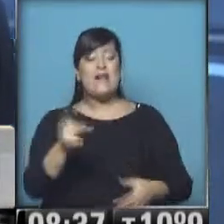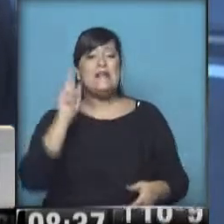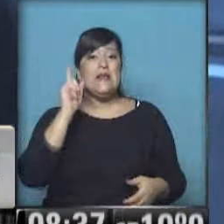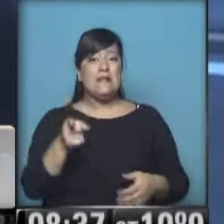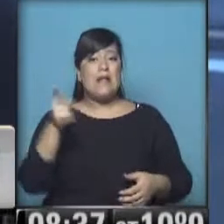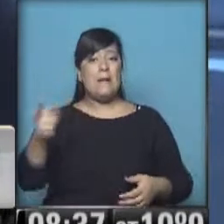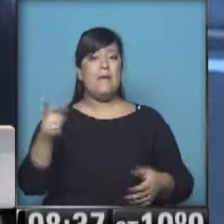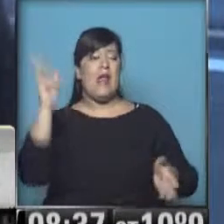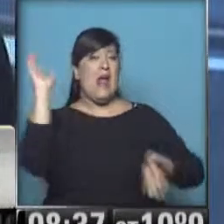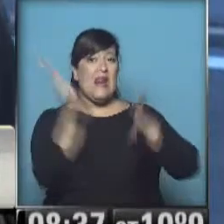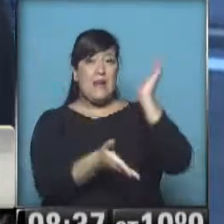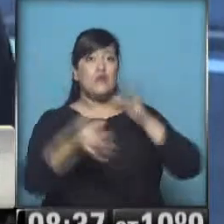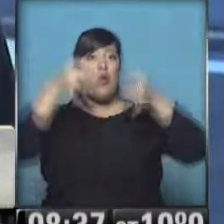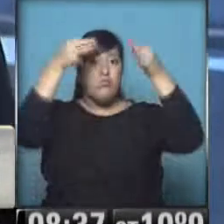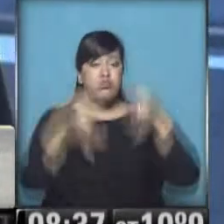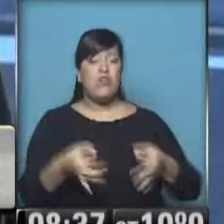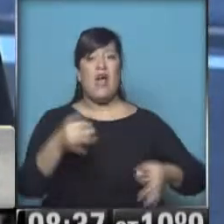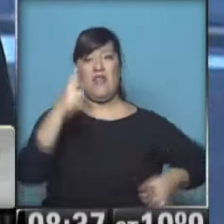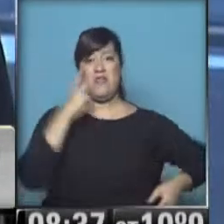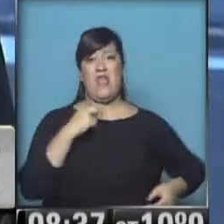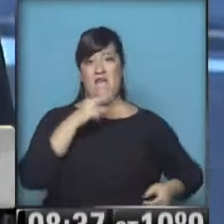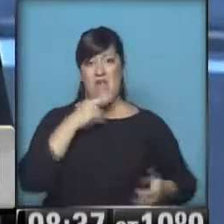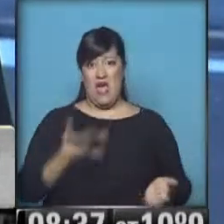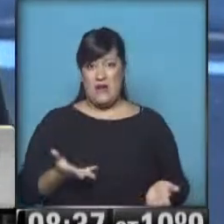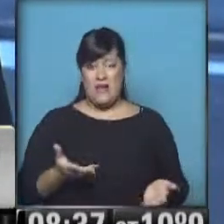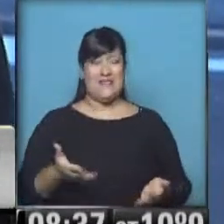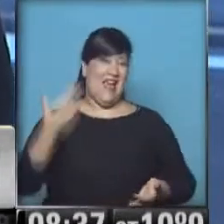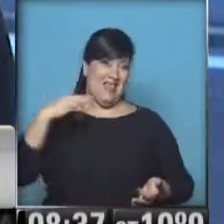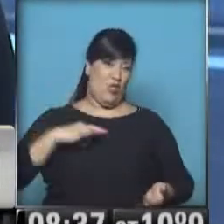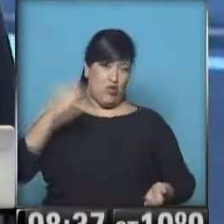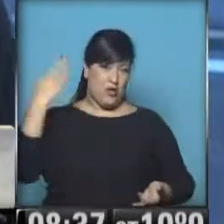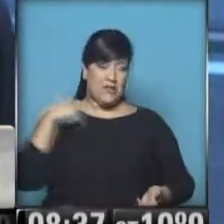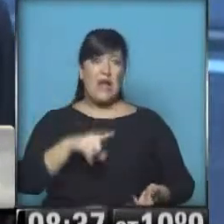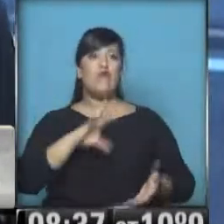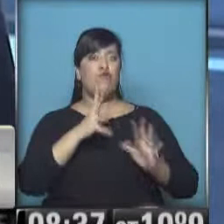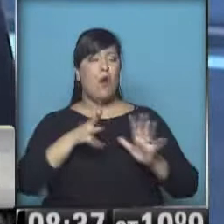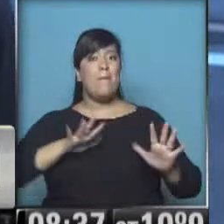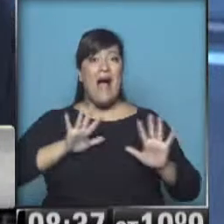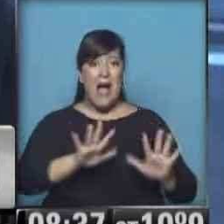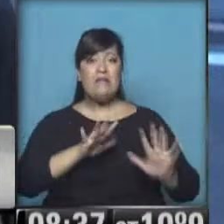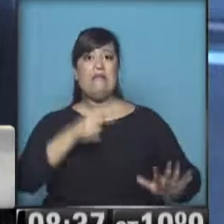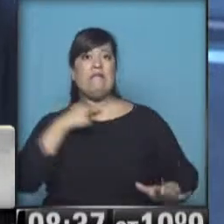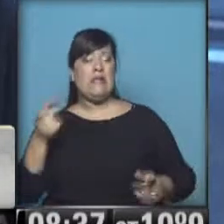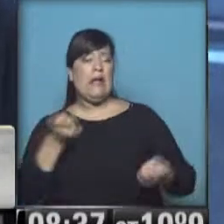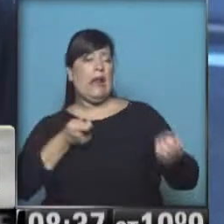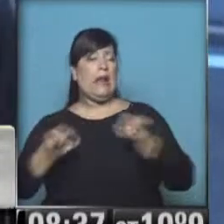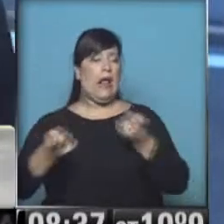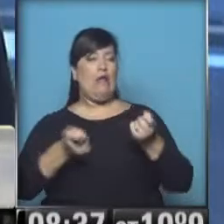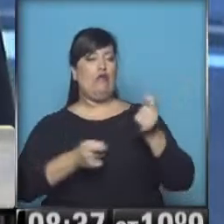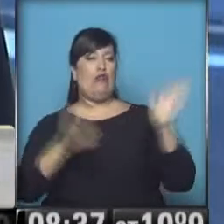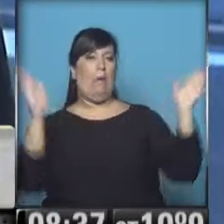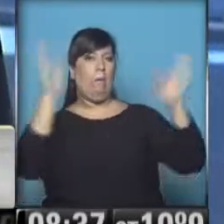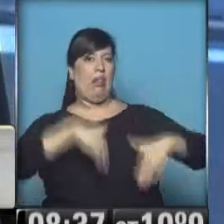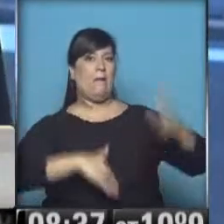represión salvaje se desató el día viernes. Así que en ese contexto fue como que para querer hacer un negocio inmobiliario